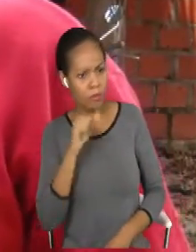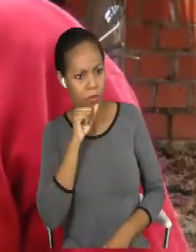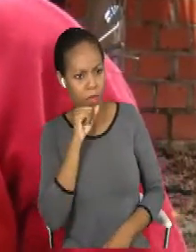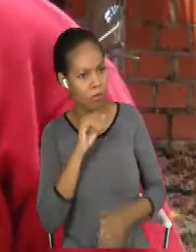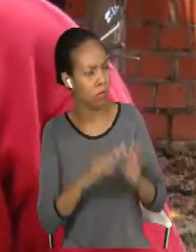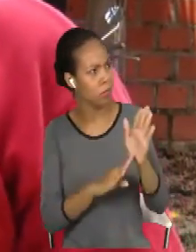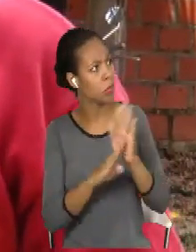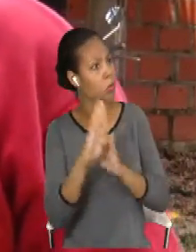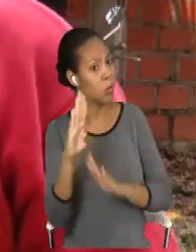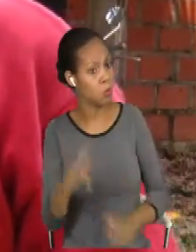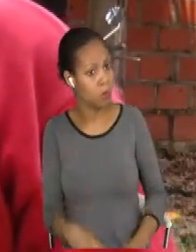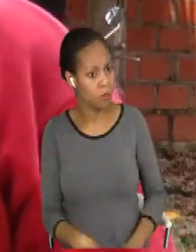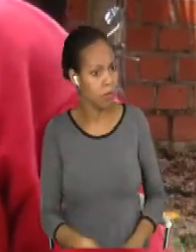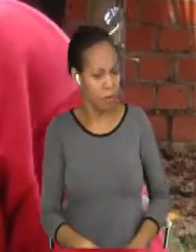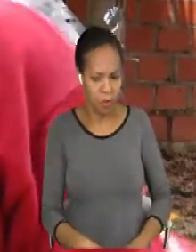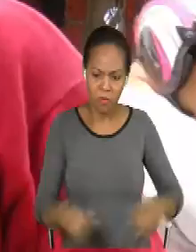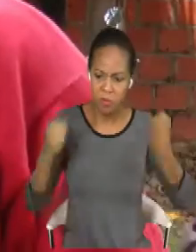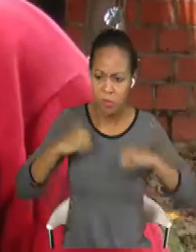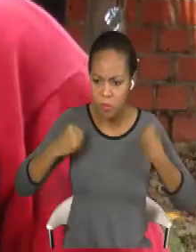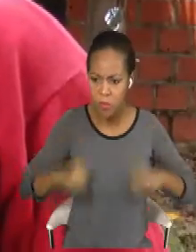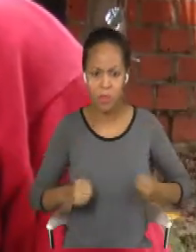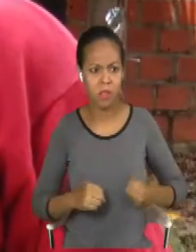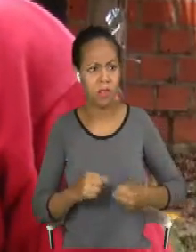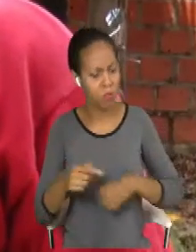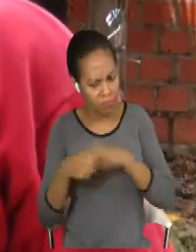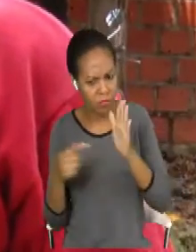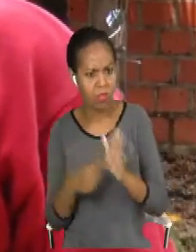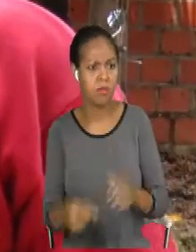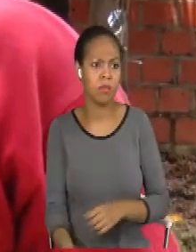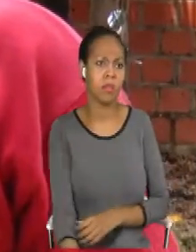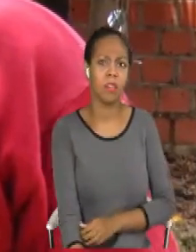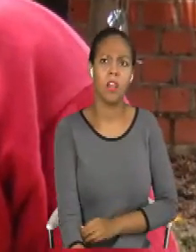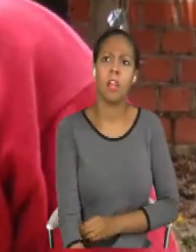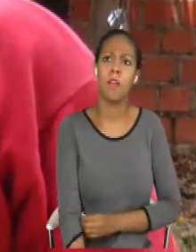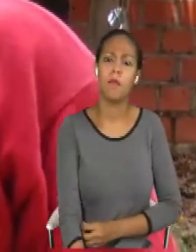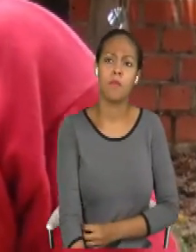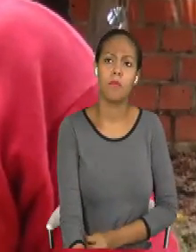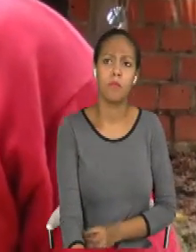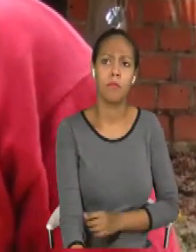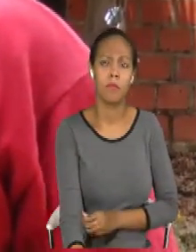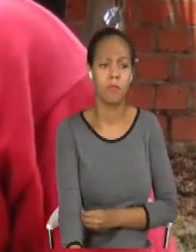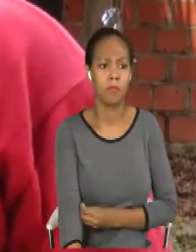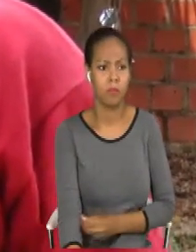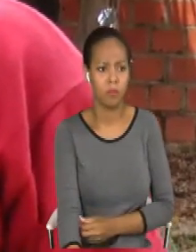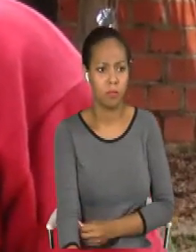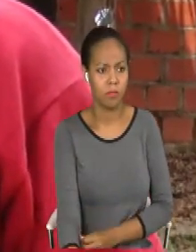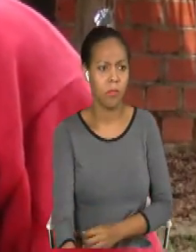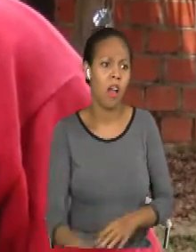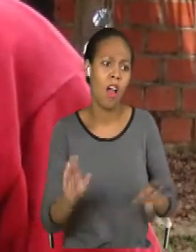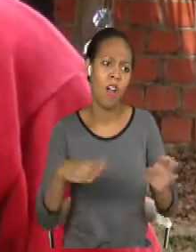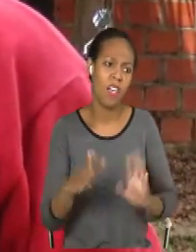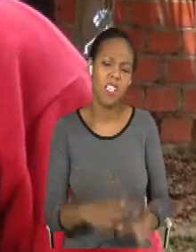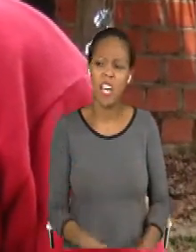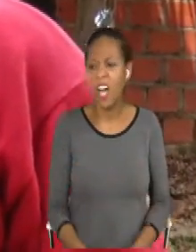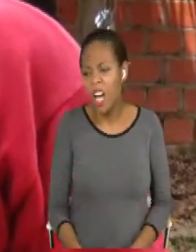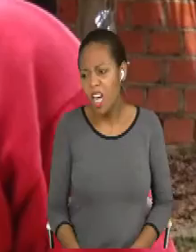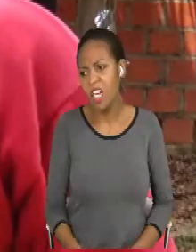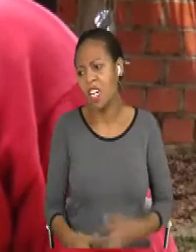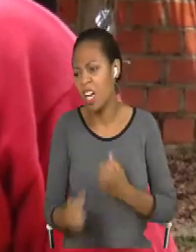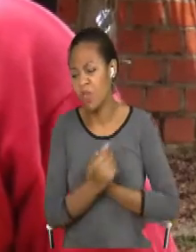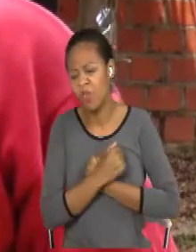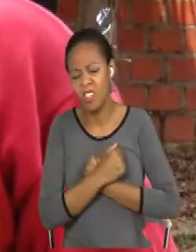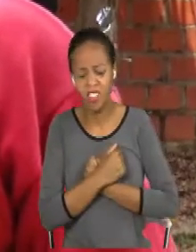exitosa, echada para adelante. Esa mujer que uno pues muchas veces no valoramos y